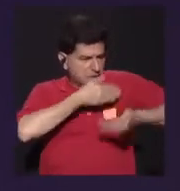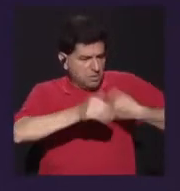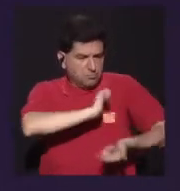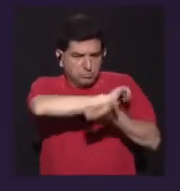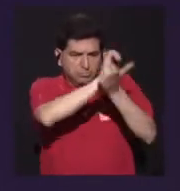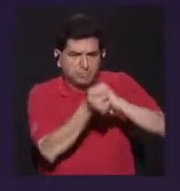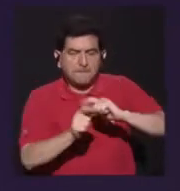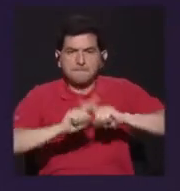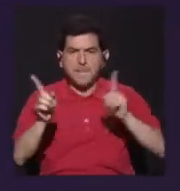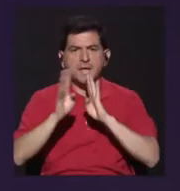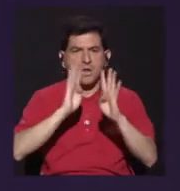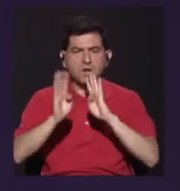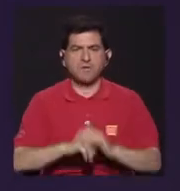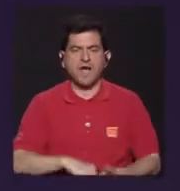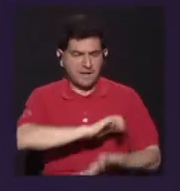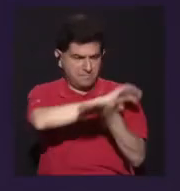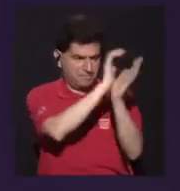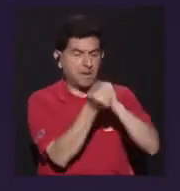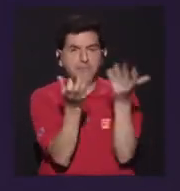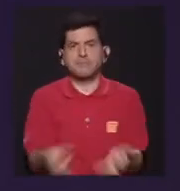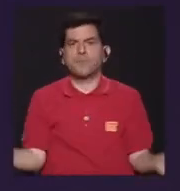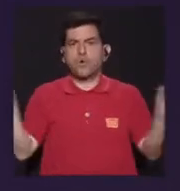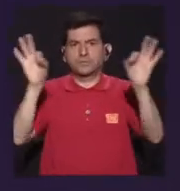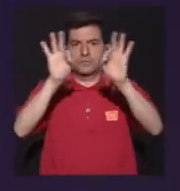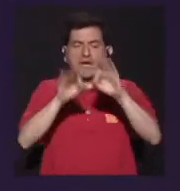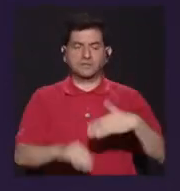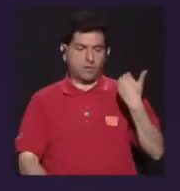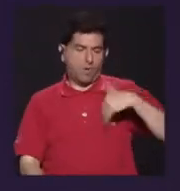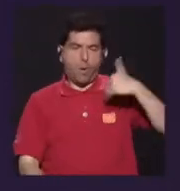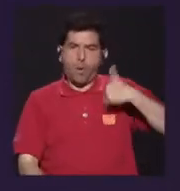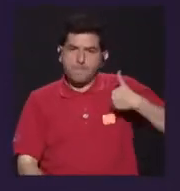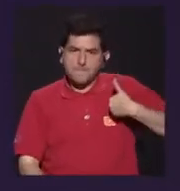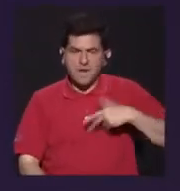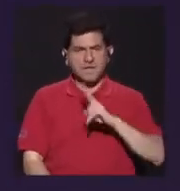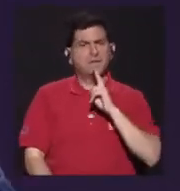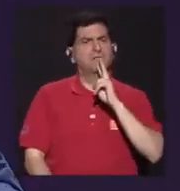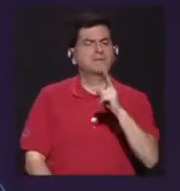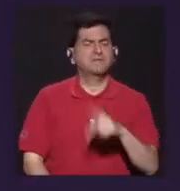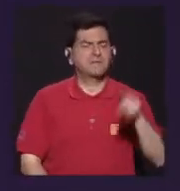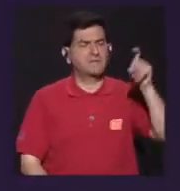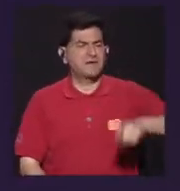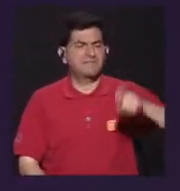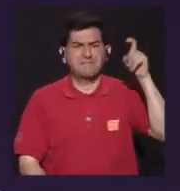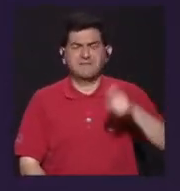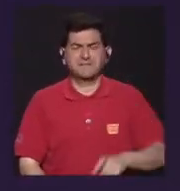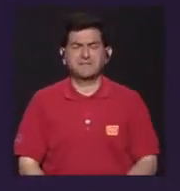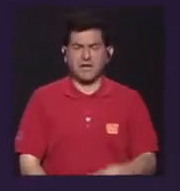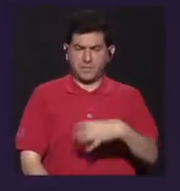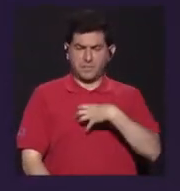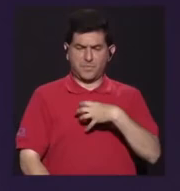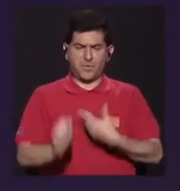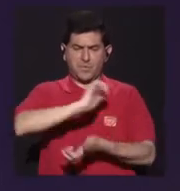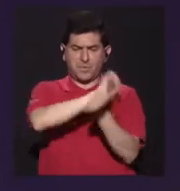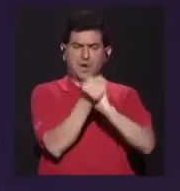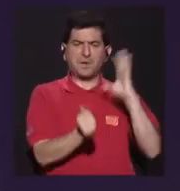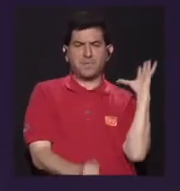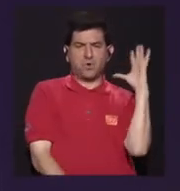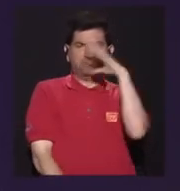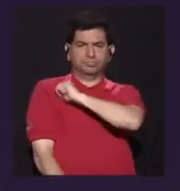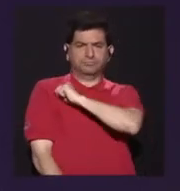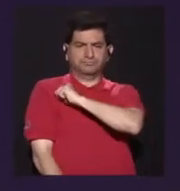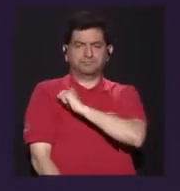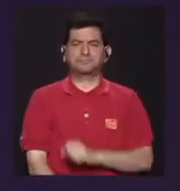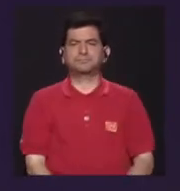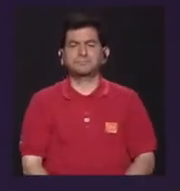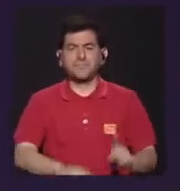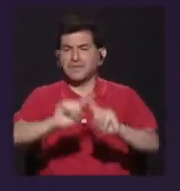transformación, pero si hablamos de que la transformación más importante es cuando un hombre realmente necesita ver su propio cambio.